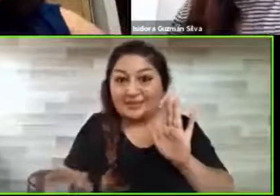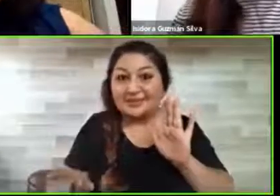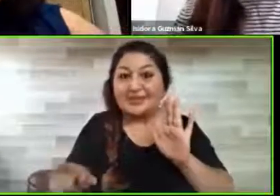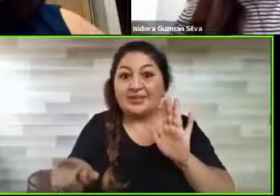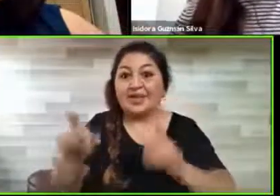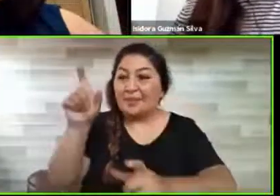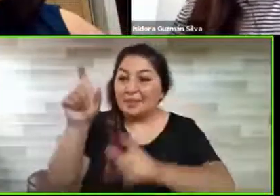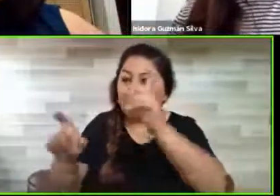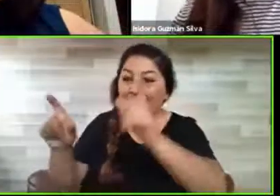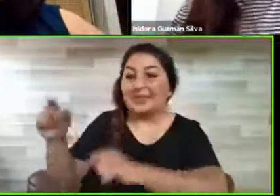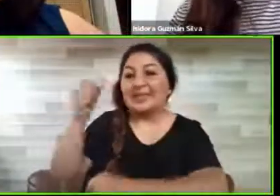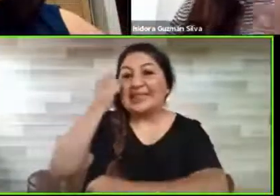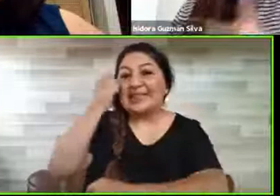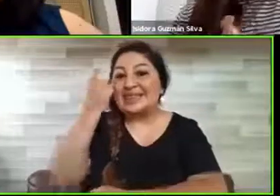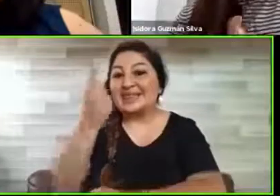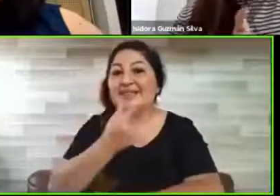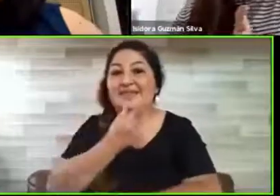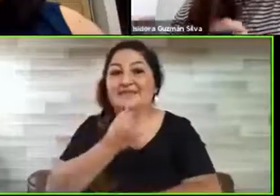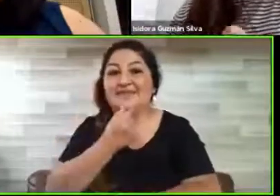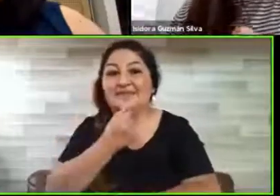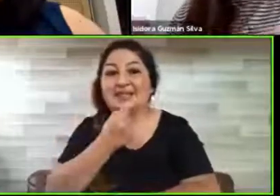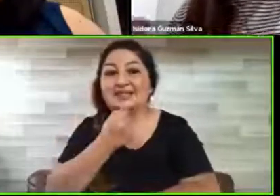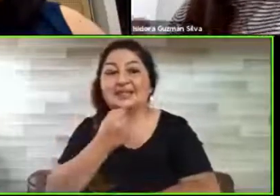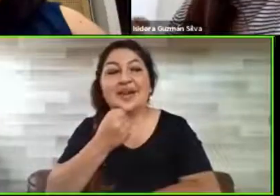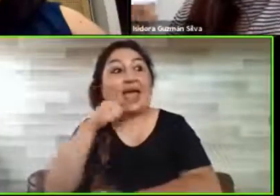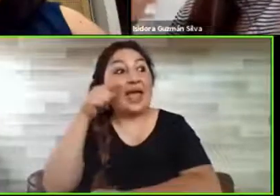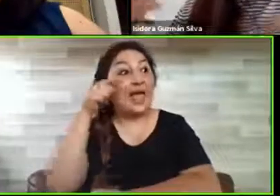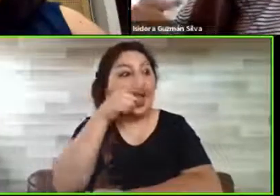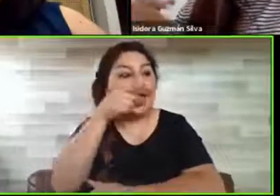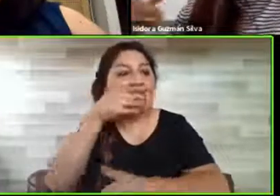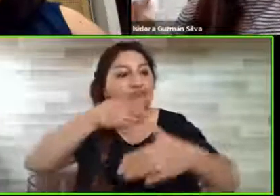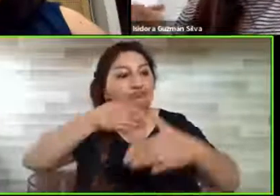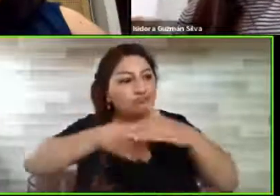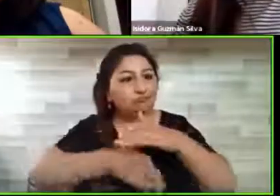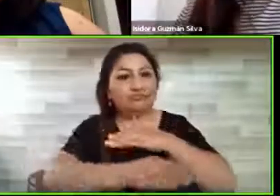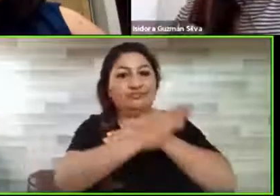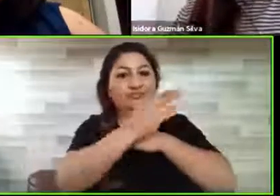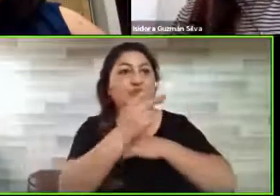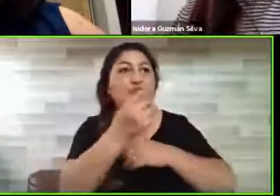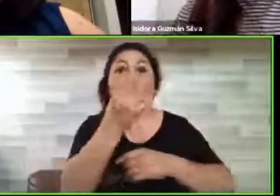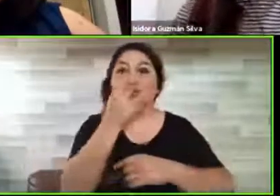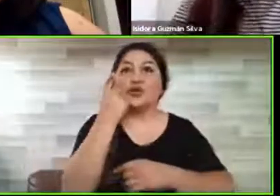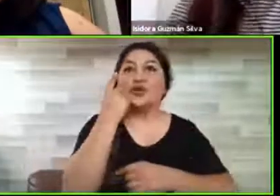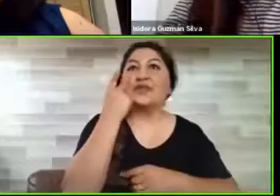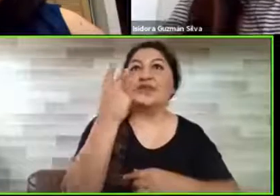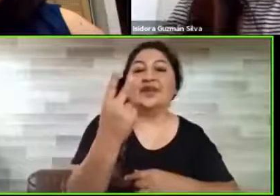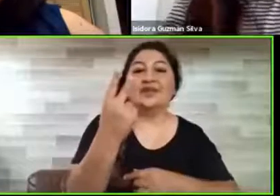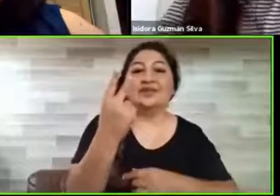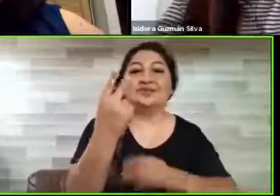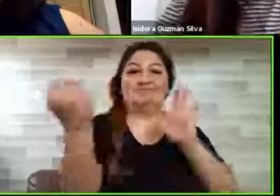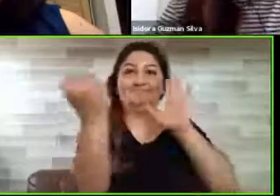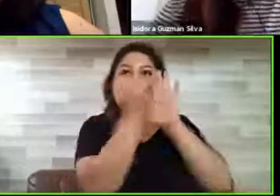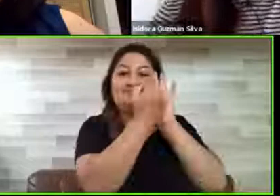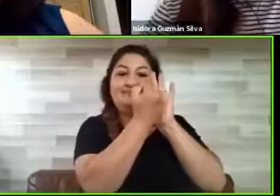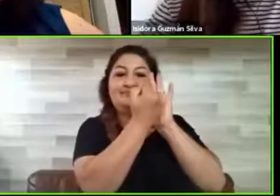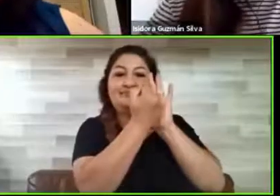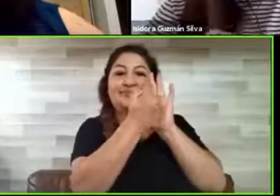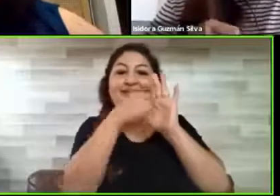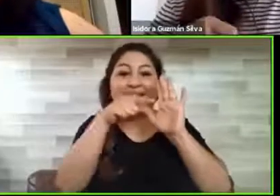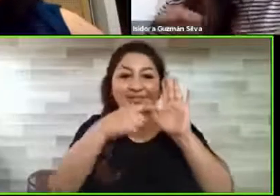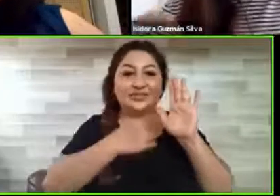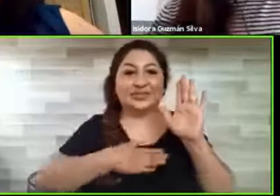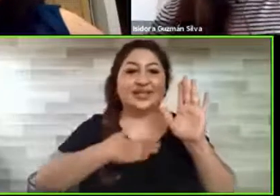fácil y rápida a dónde puede recurrir a dónde puede ir con solo mirar entonces eso es lo que queremos nosotros que éste sea